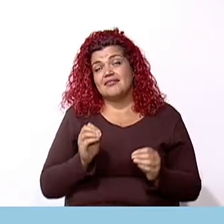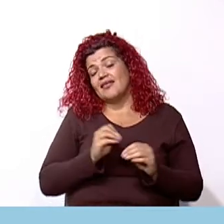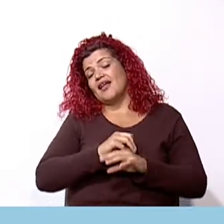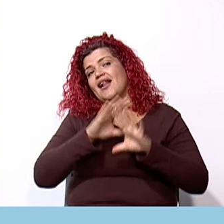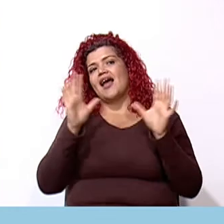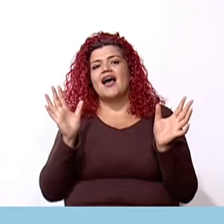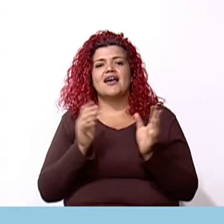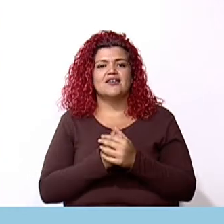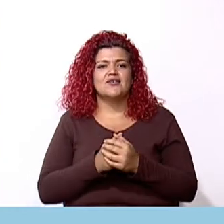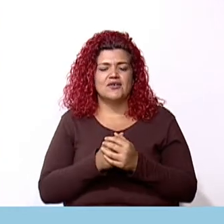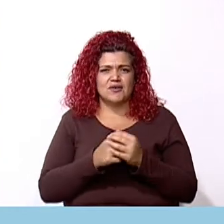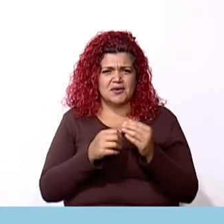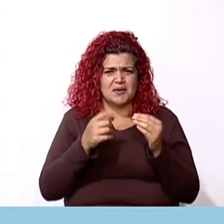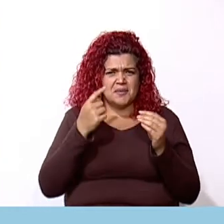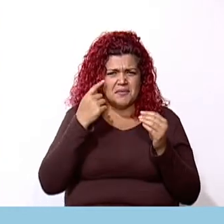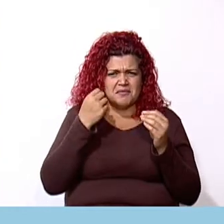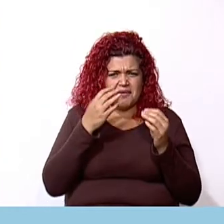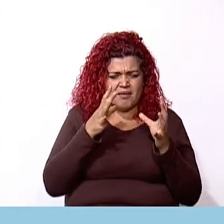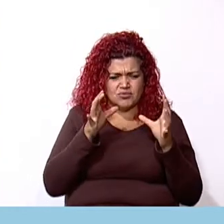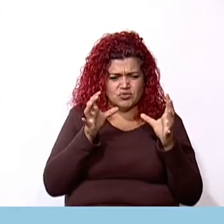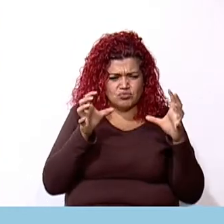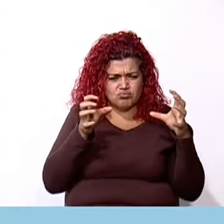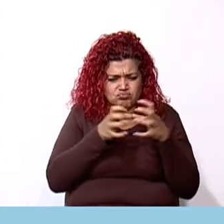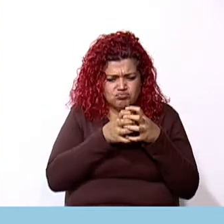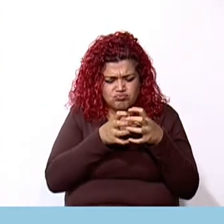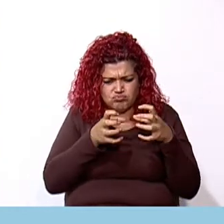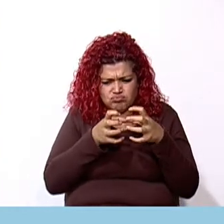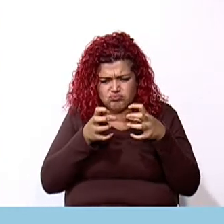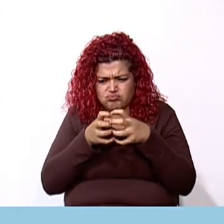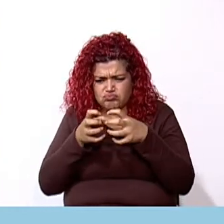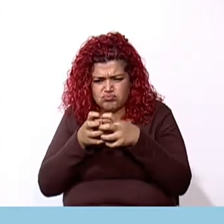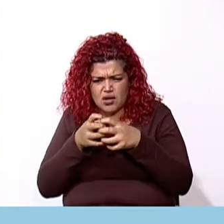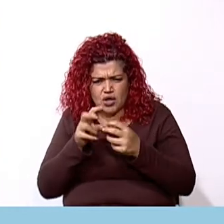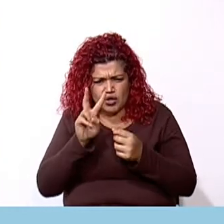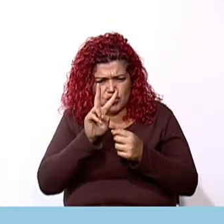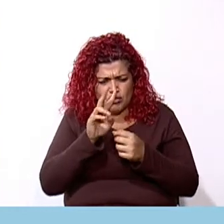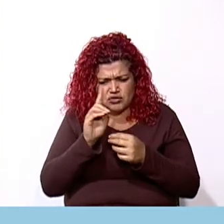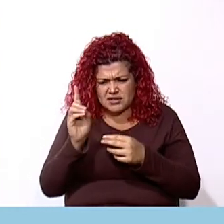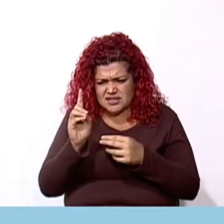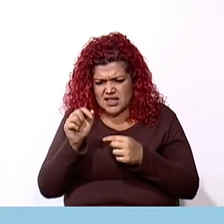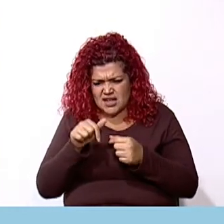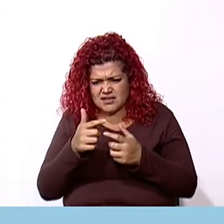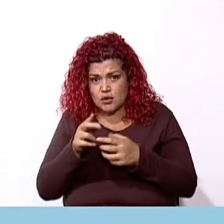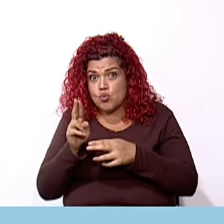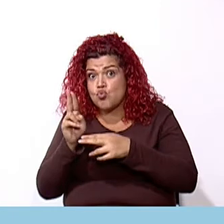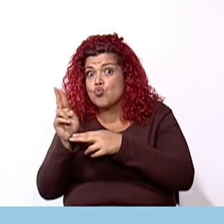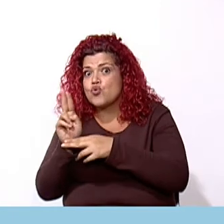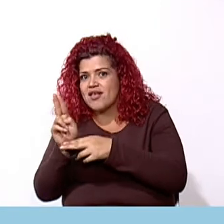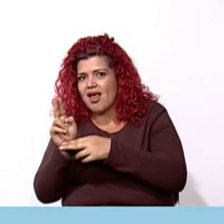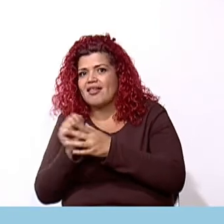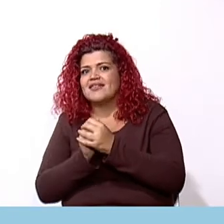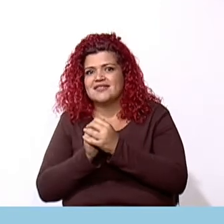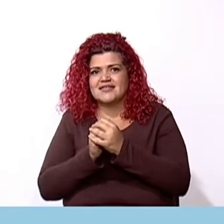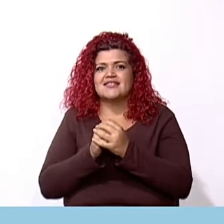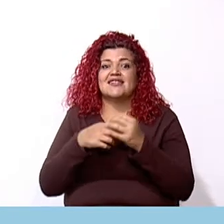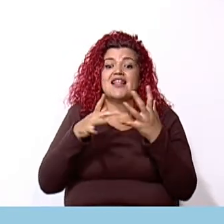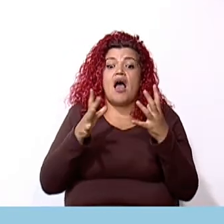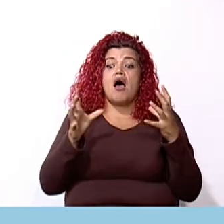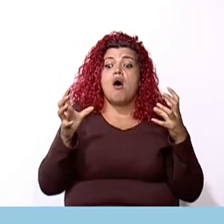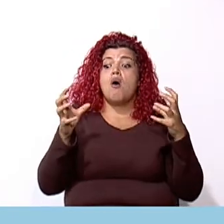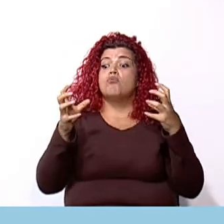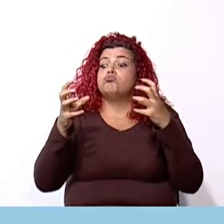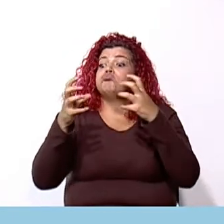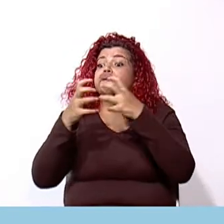¡Claro! Vamos a desagrupar esas 2 decenas en unidades. Y al unirlas con